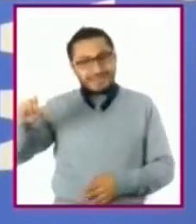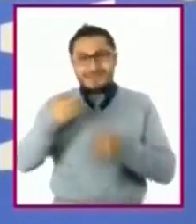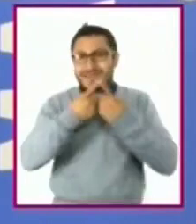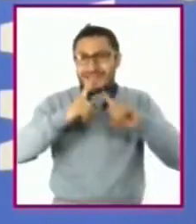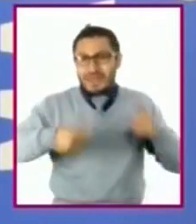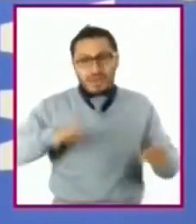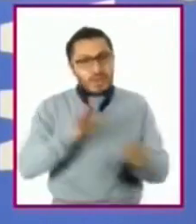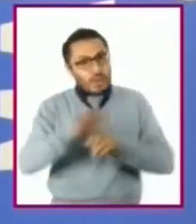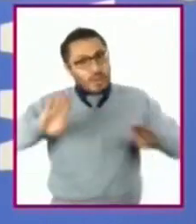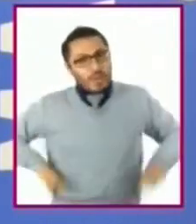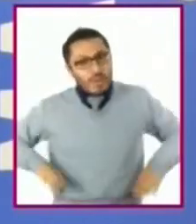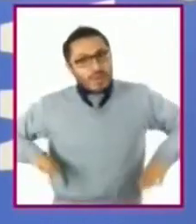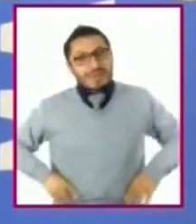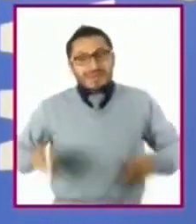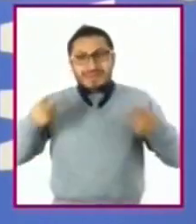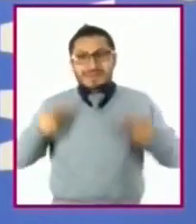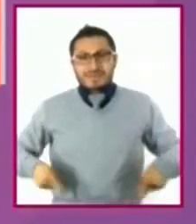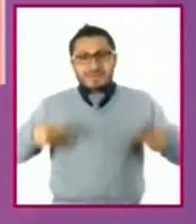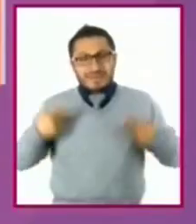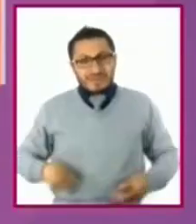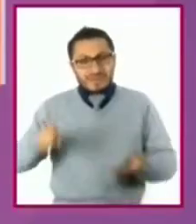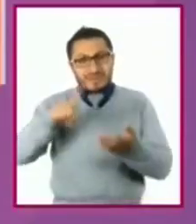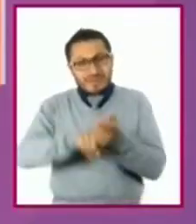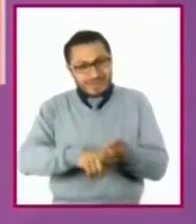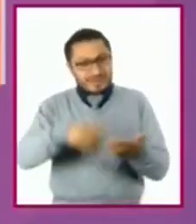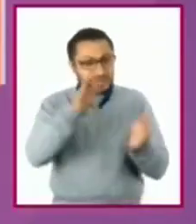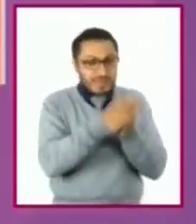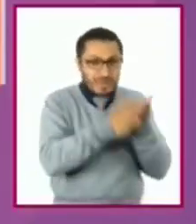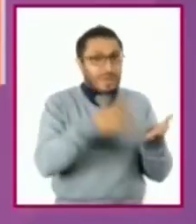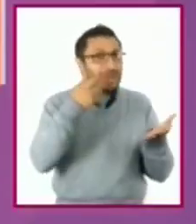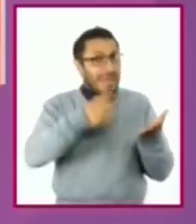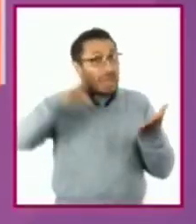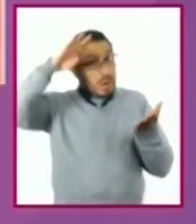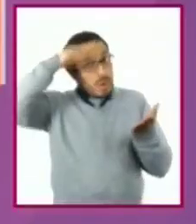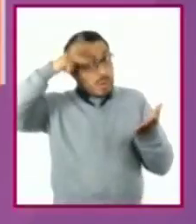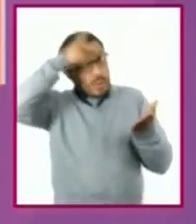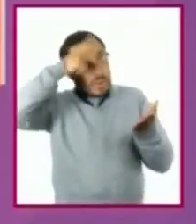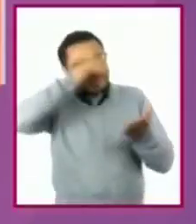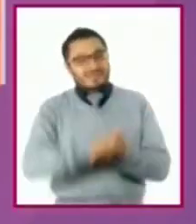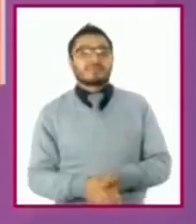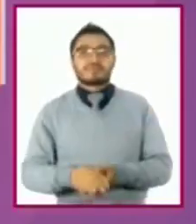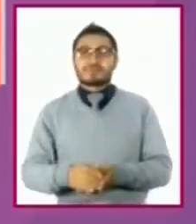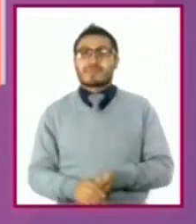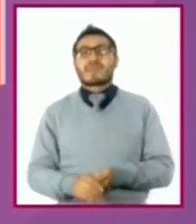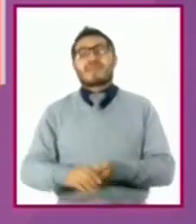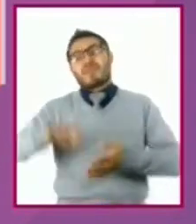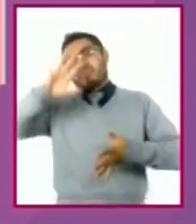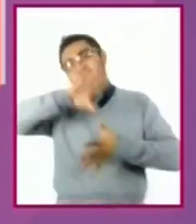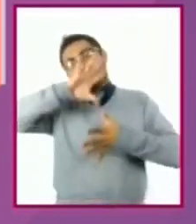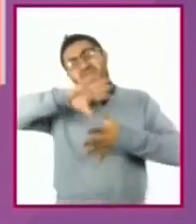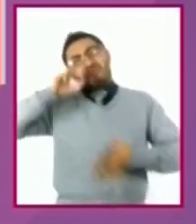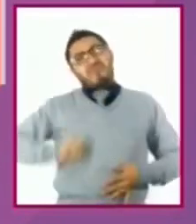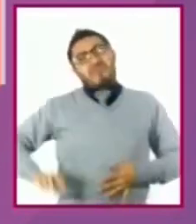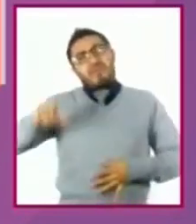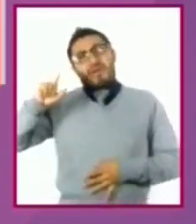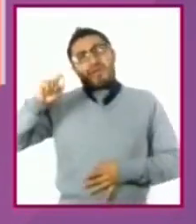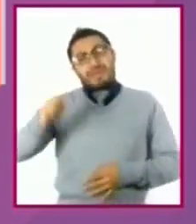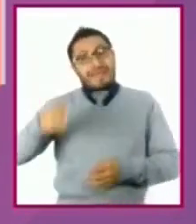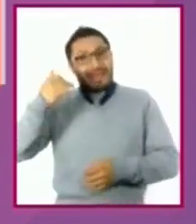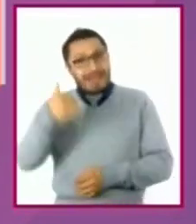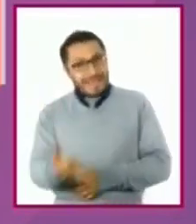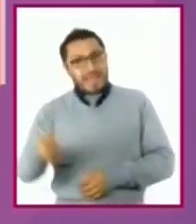personajes sobre sus características psicológicas. La narrativa latinoamericana del siglo XX y lo que va del XXI es